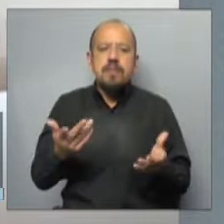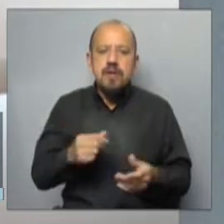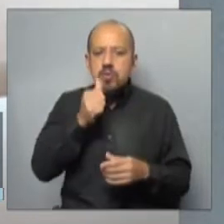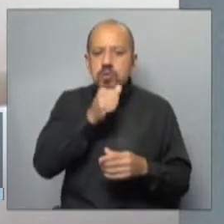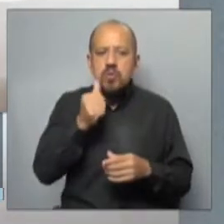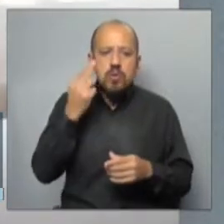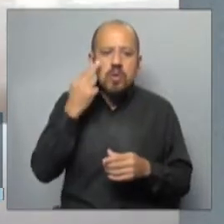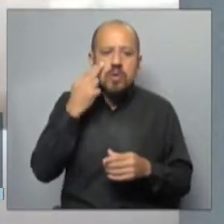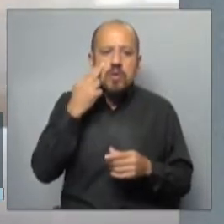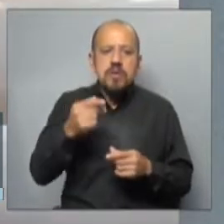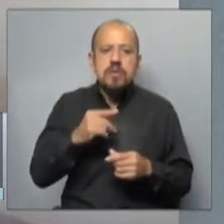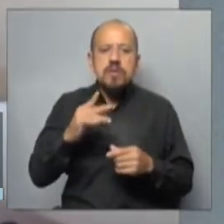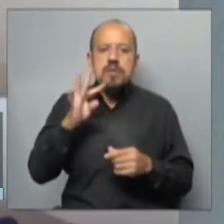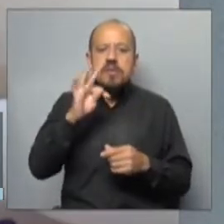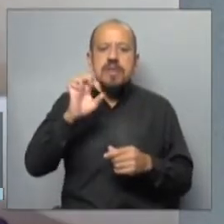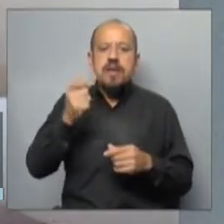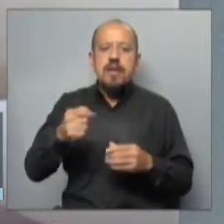las personas como